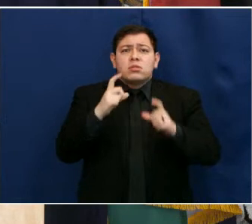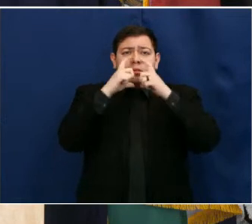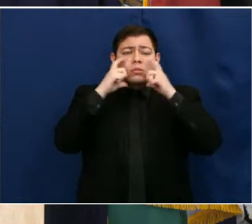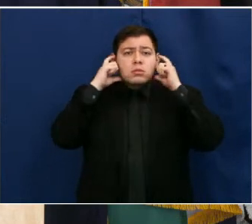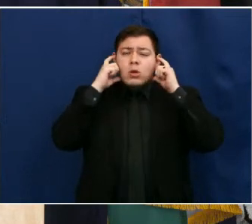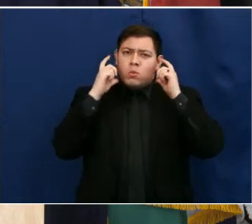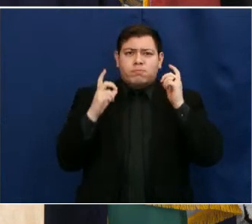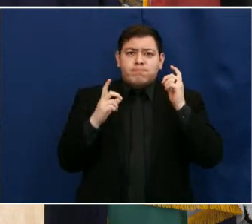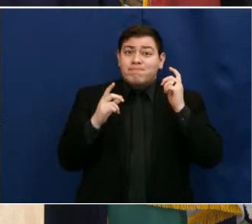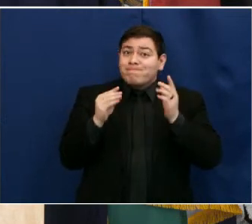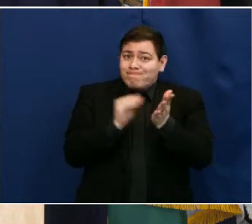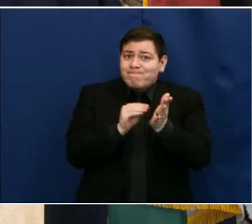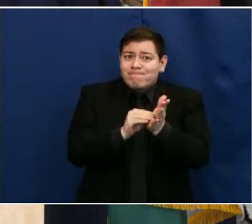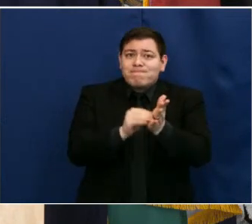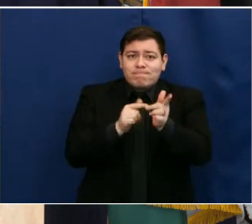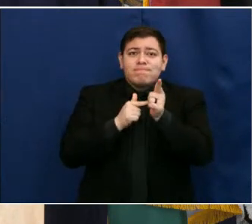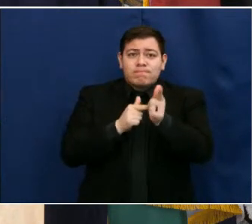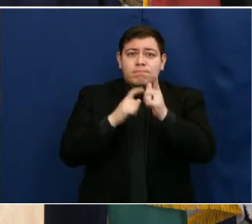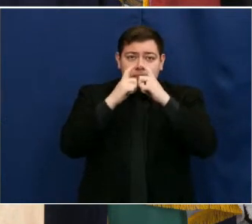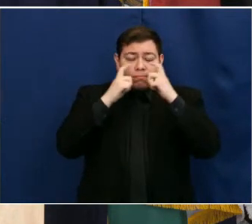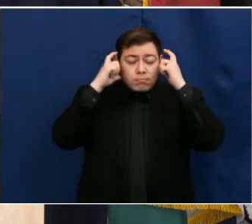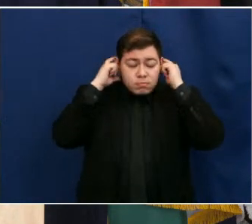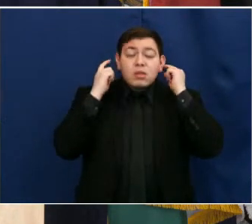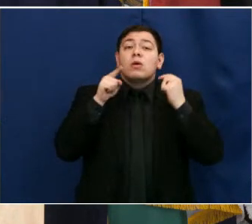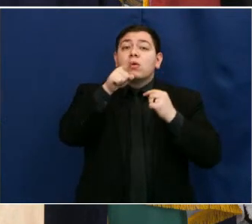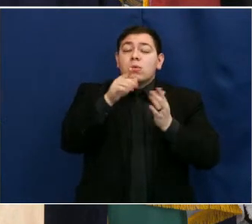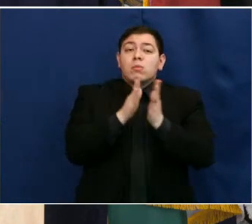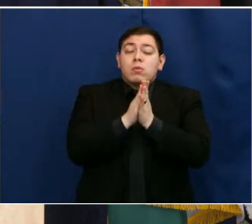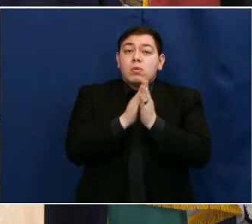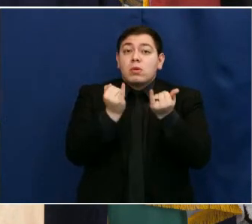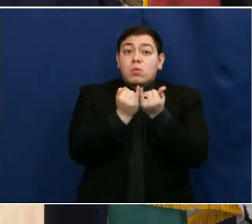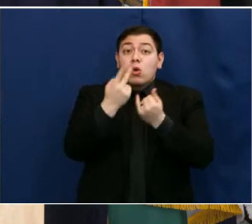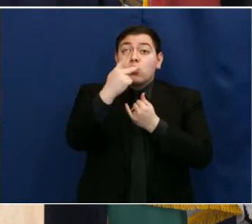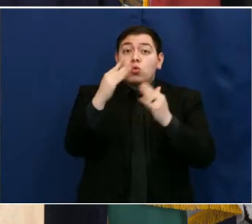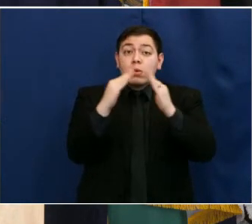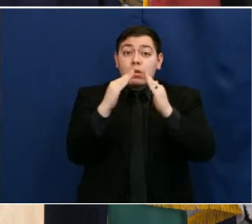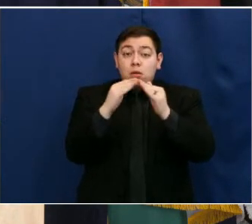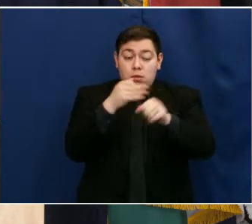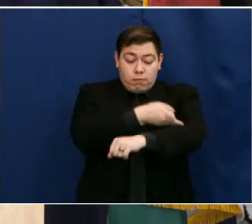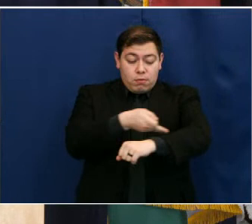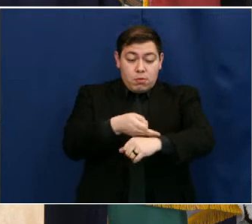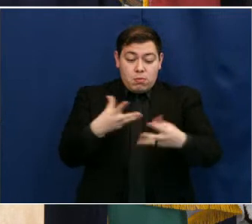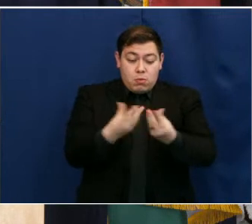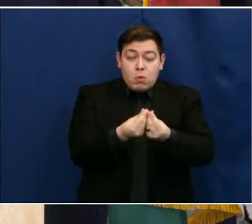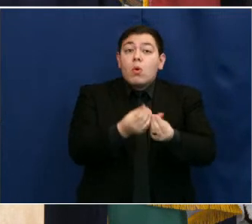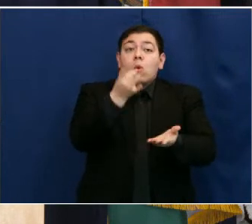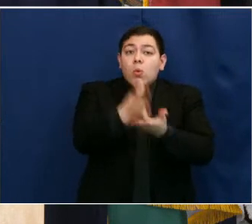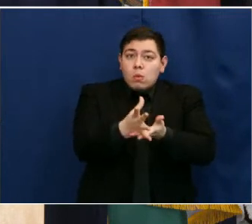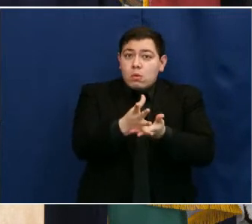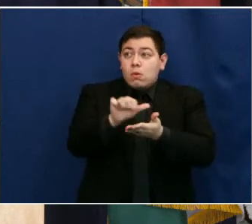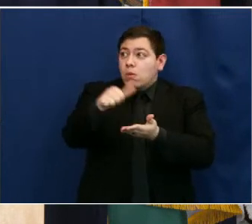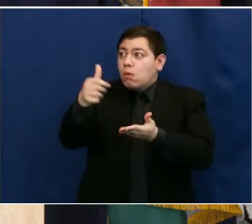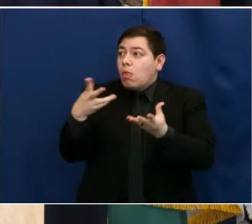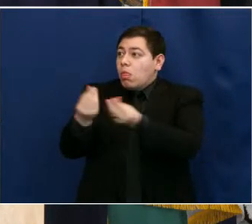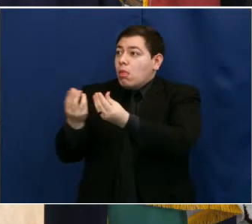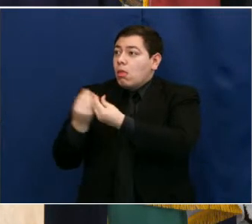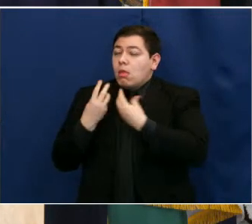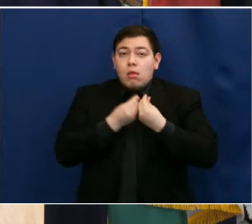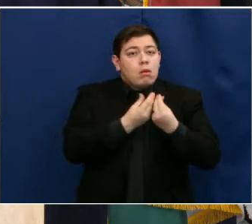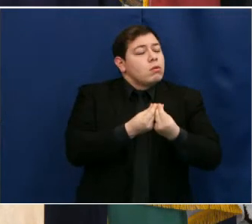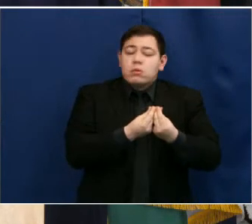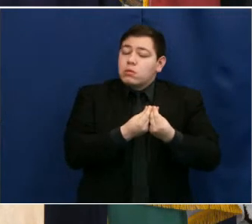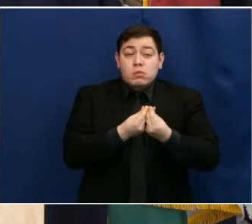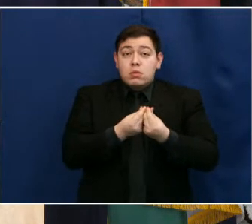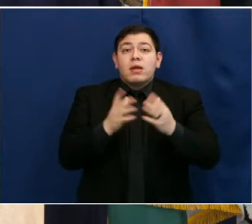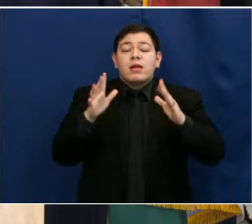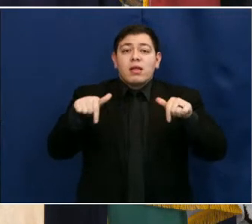tenemos, ¿verdad? Algo que nos queremos informarles es que este fin de semana empezamos un programa piloto específicamente en el condado